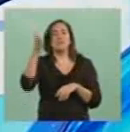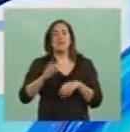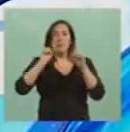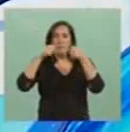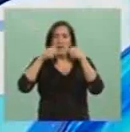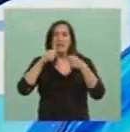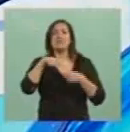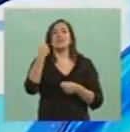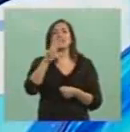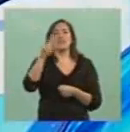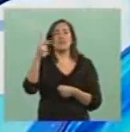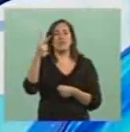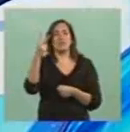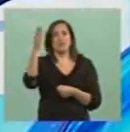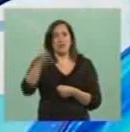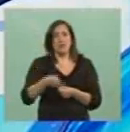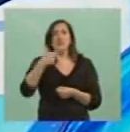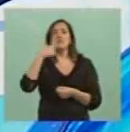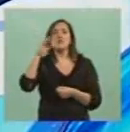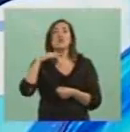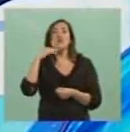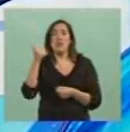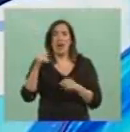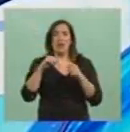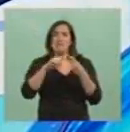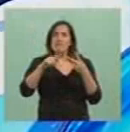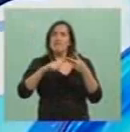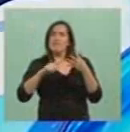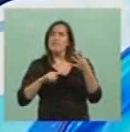maíz, 32% de la soja. Todo este